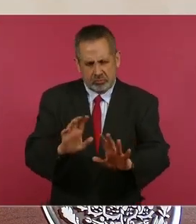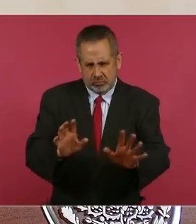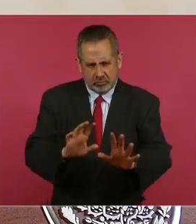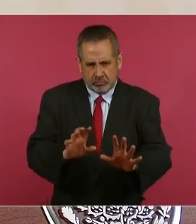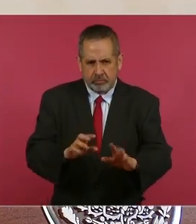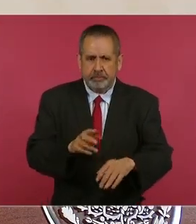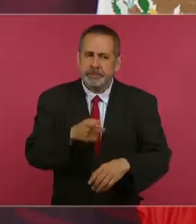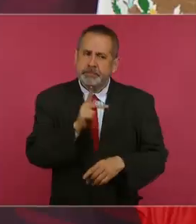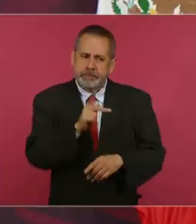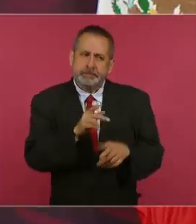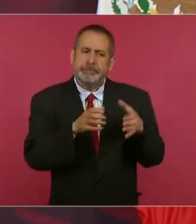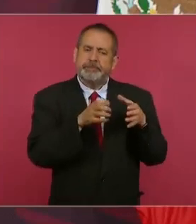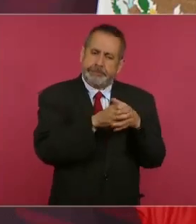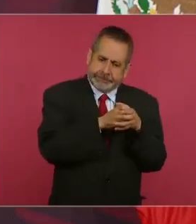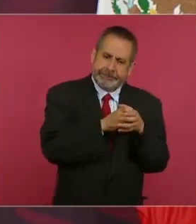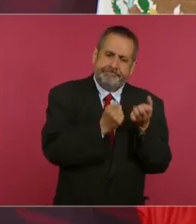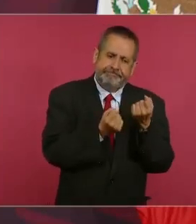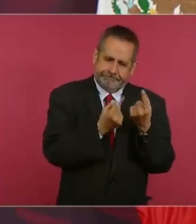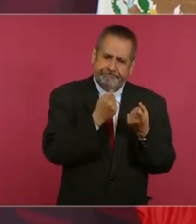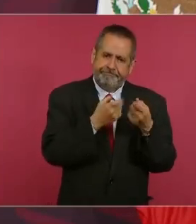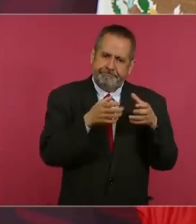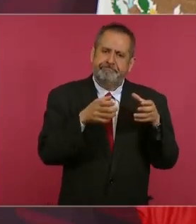sí hay